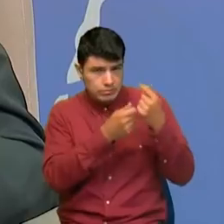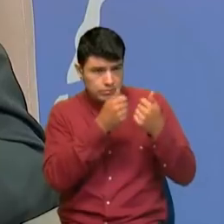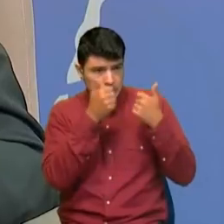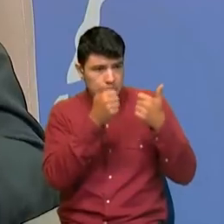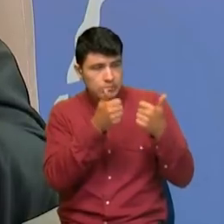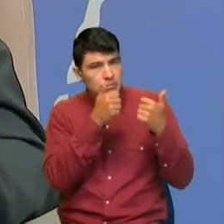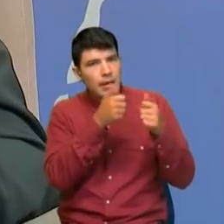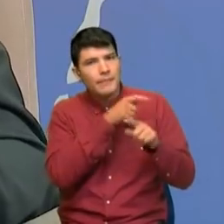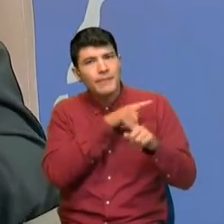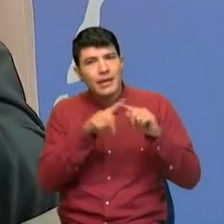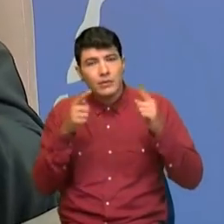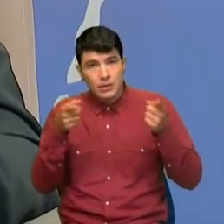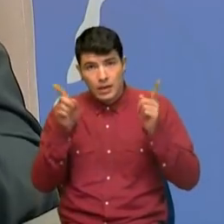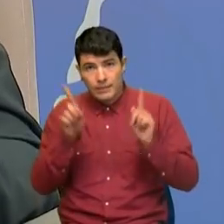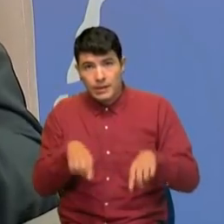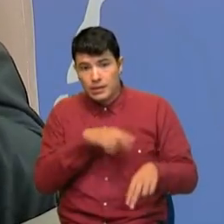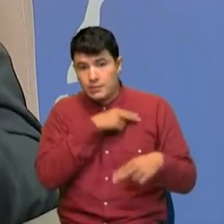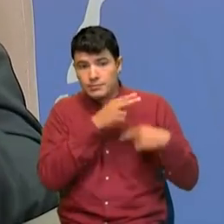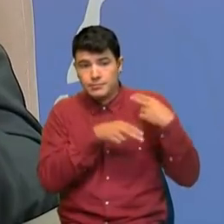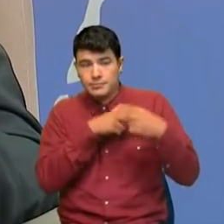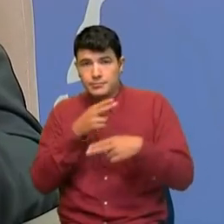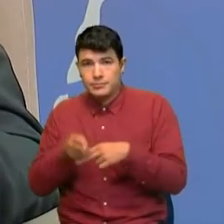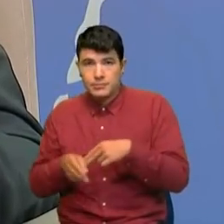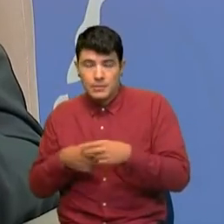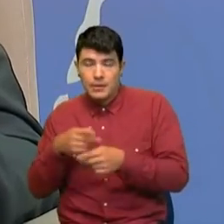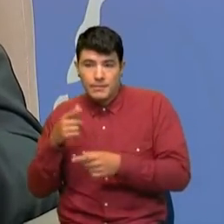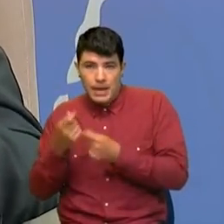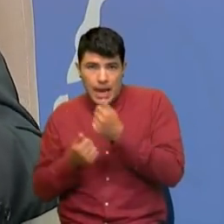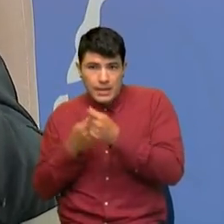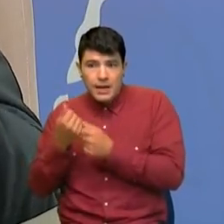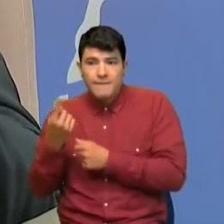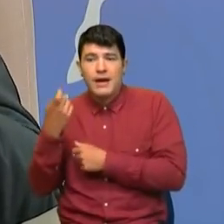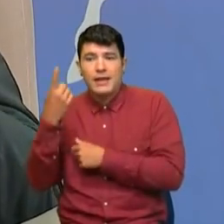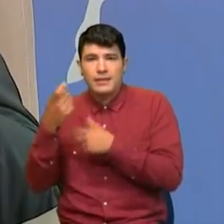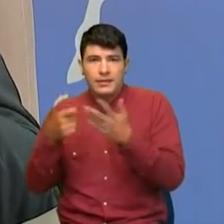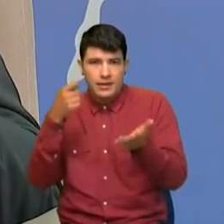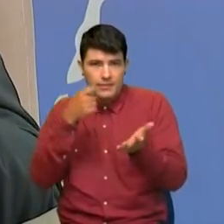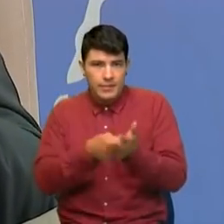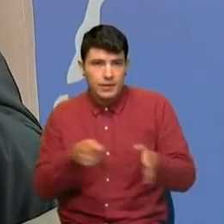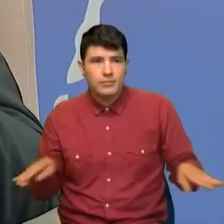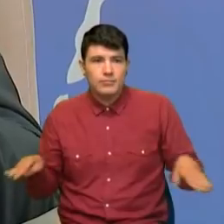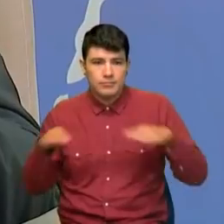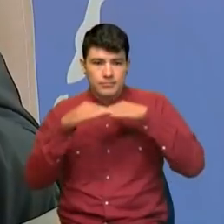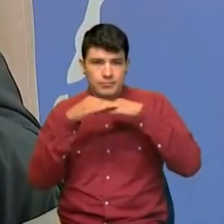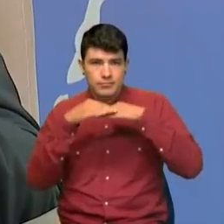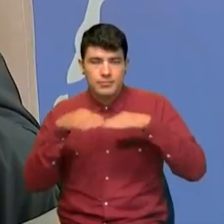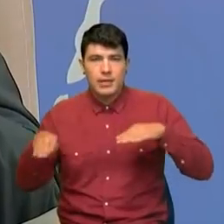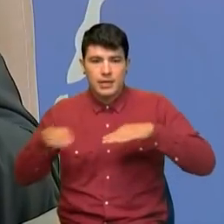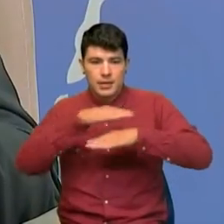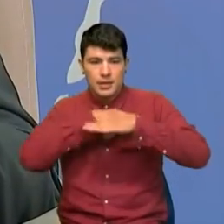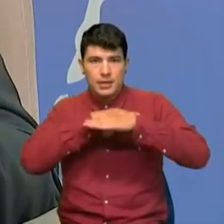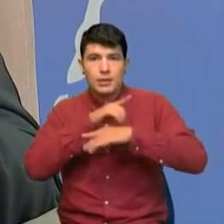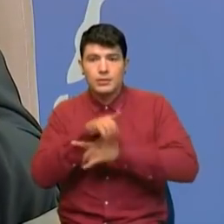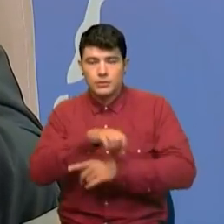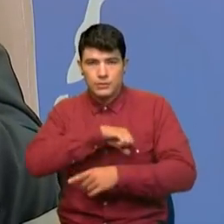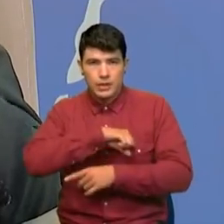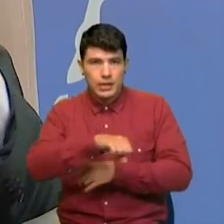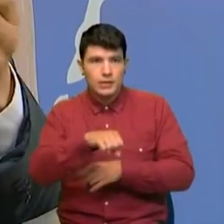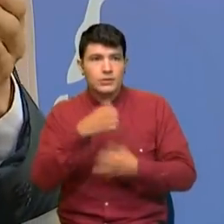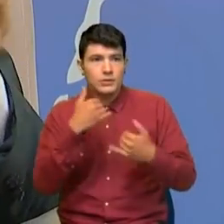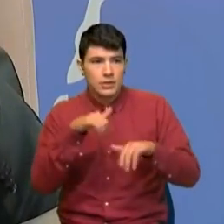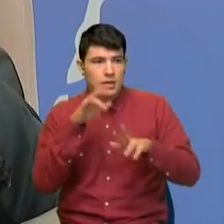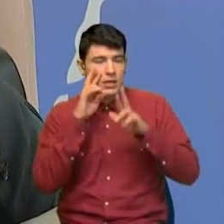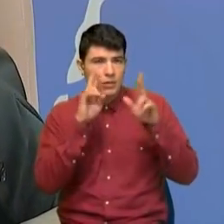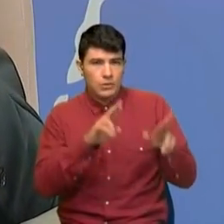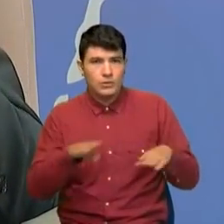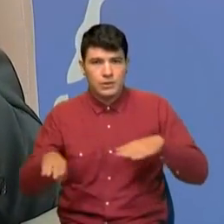presentar, también se deben entregar los pasivos. Entonces, hay una equidad en ese sentido, el derecho estableció esta equidad en el